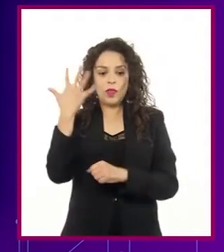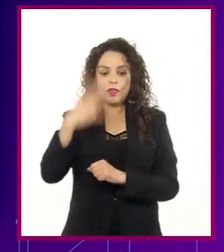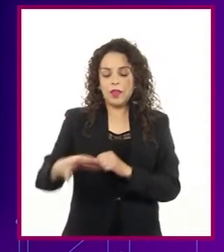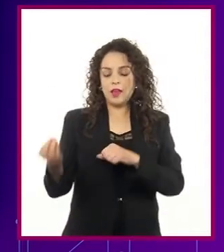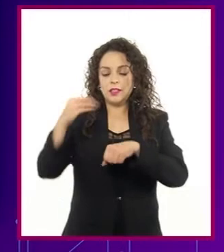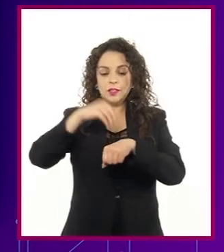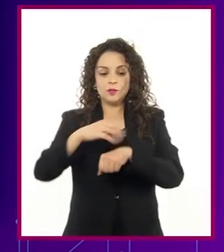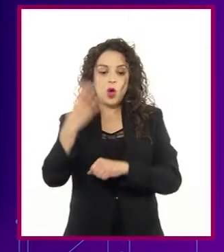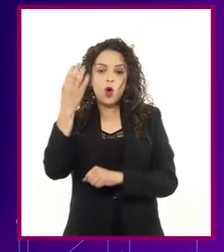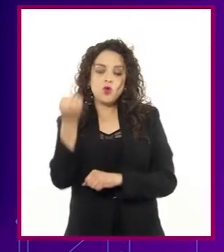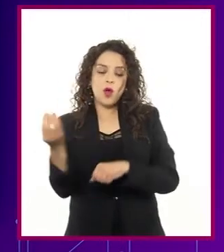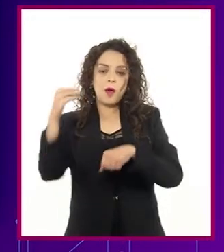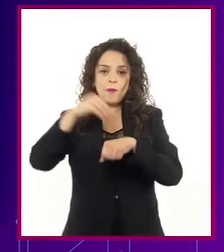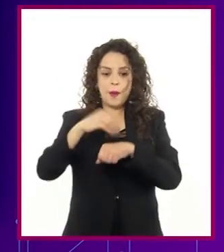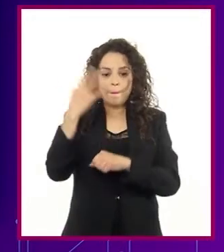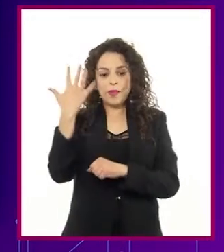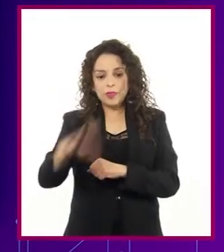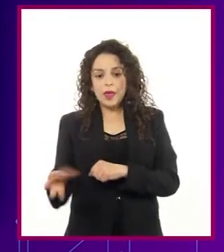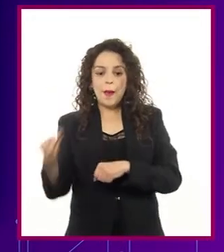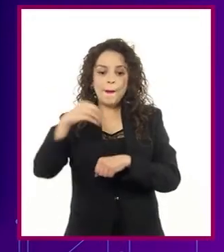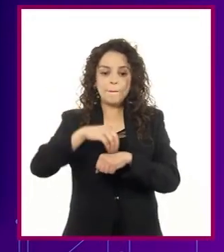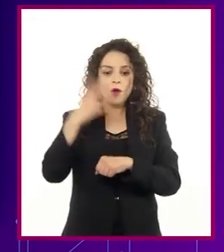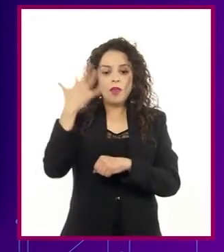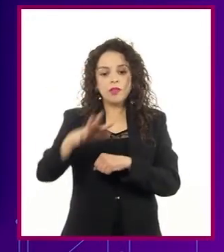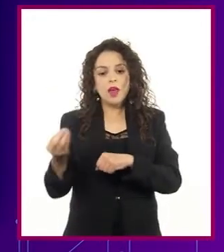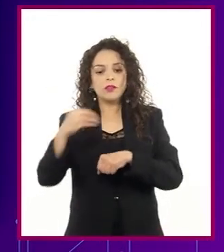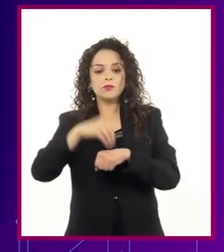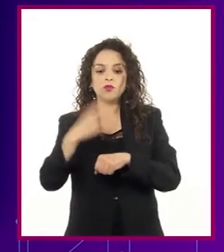más 10 más 10 más